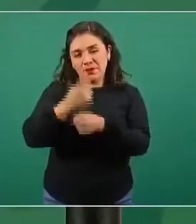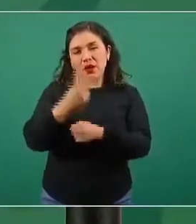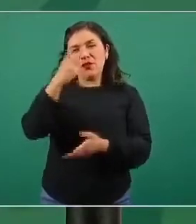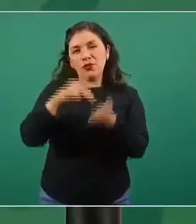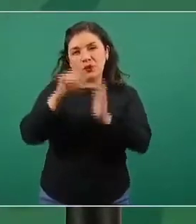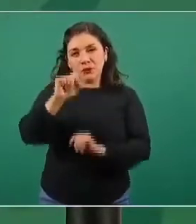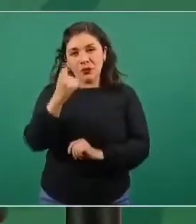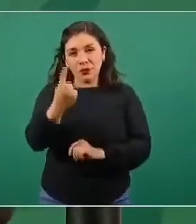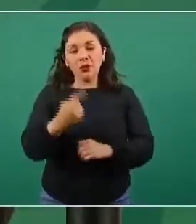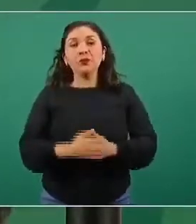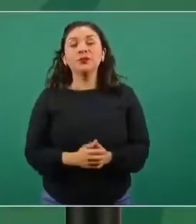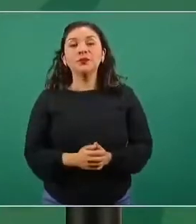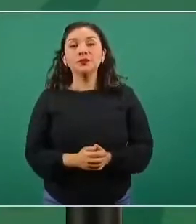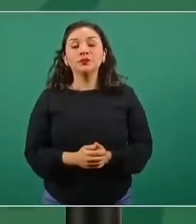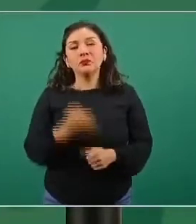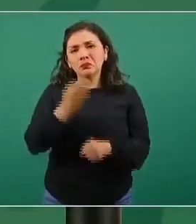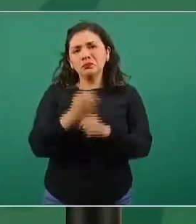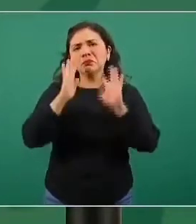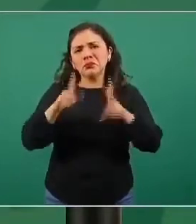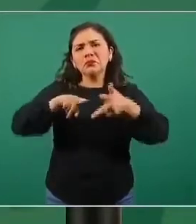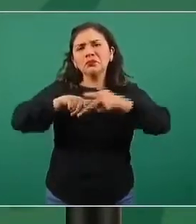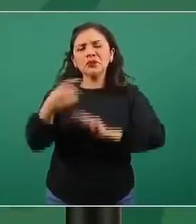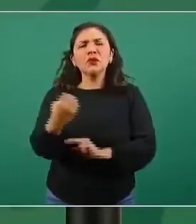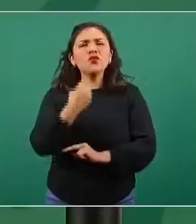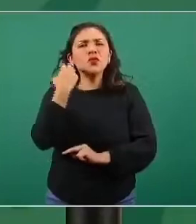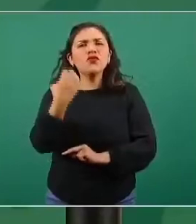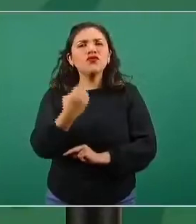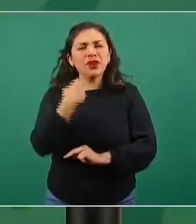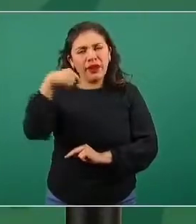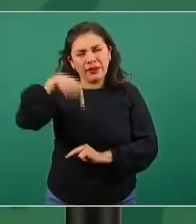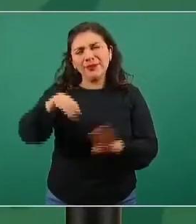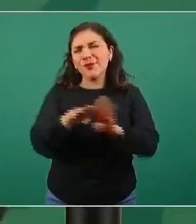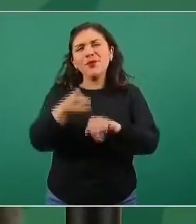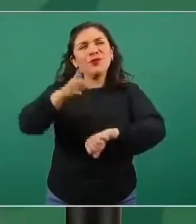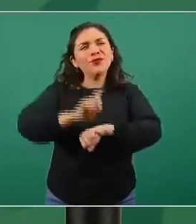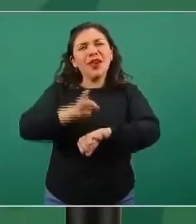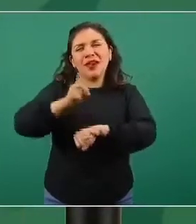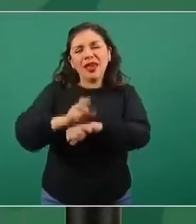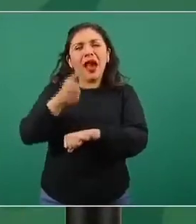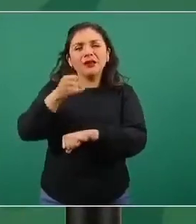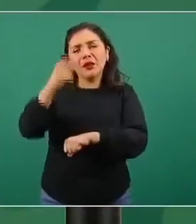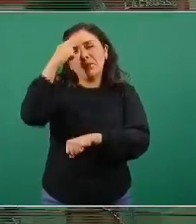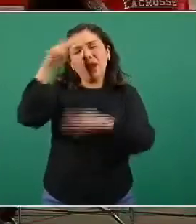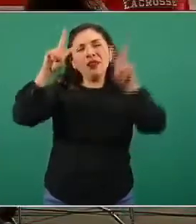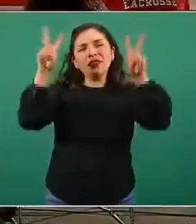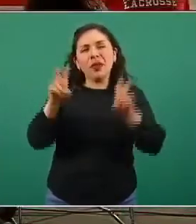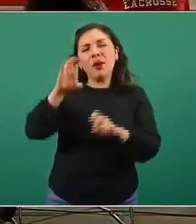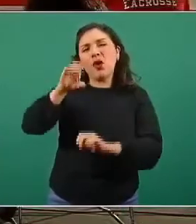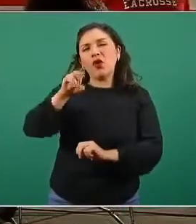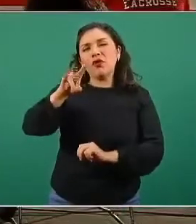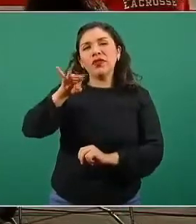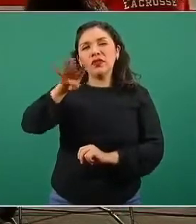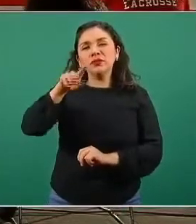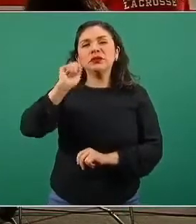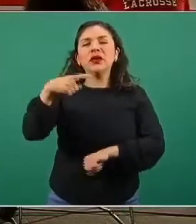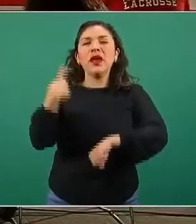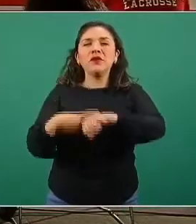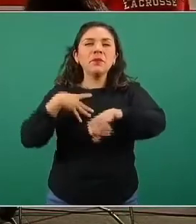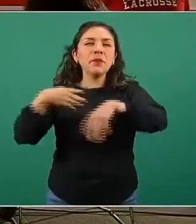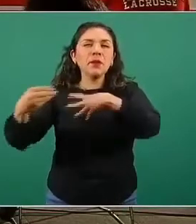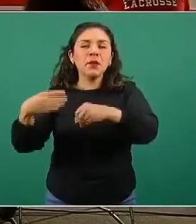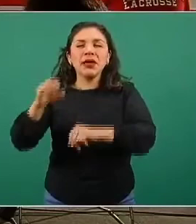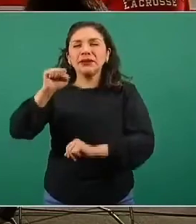2021. Vamos a empezar la conferencia de prensa diaria sobre COVID-19, la pandemia causada por el